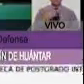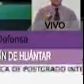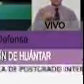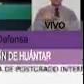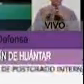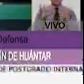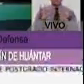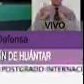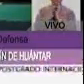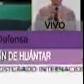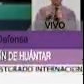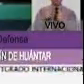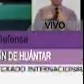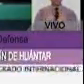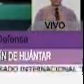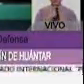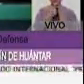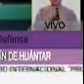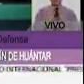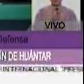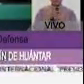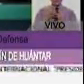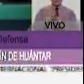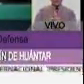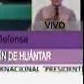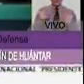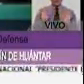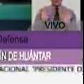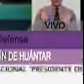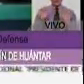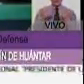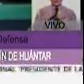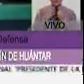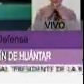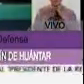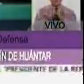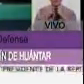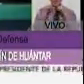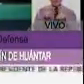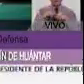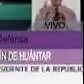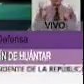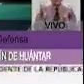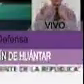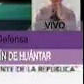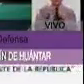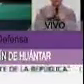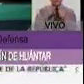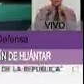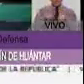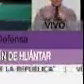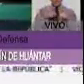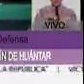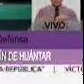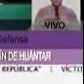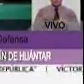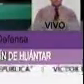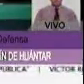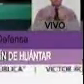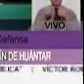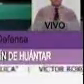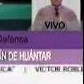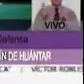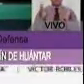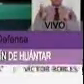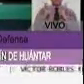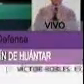reunión, yo sin problema alguno manifesté que esa reunión se había producido, porque esa